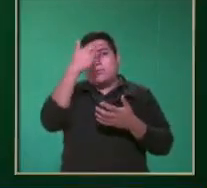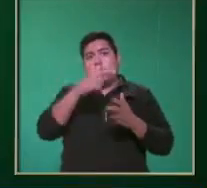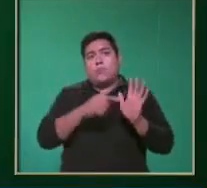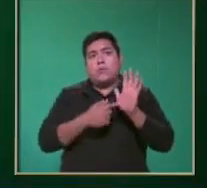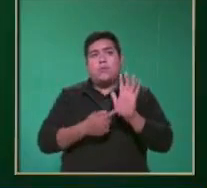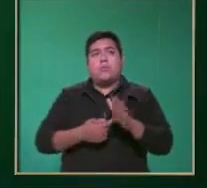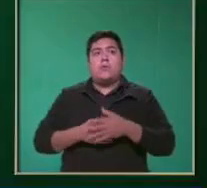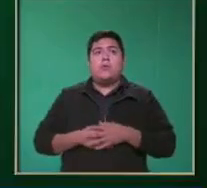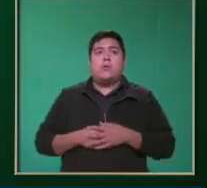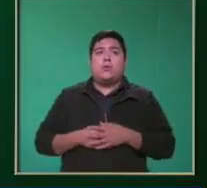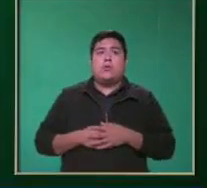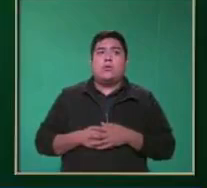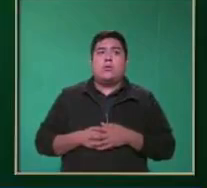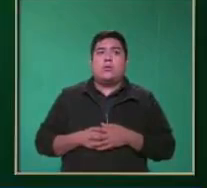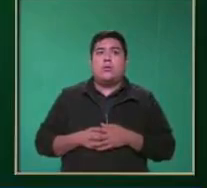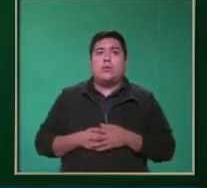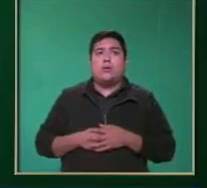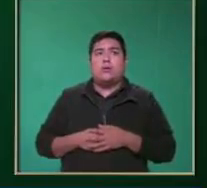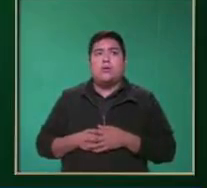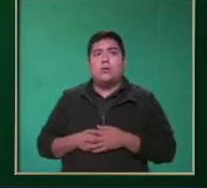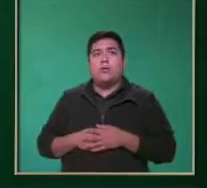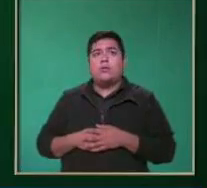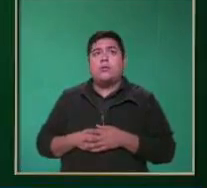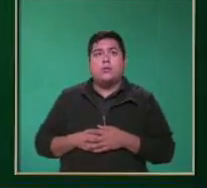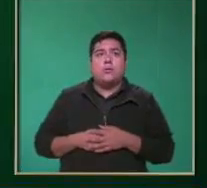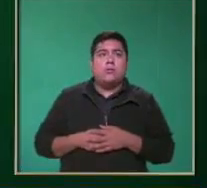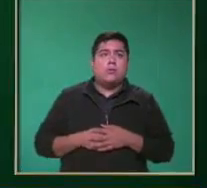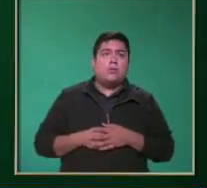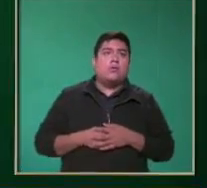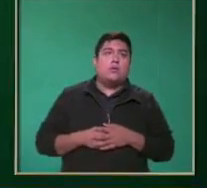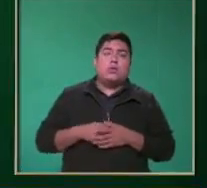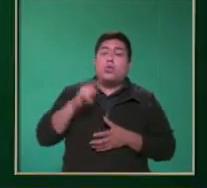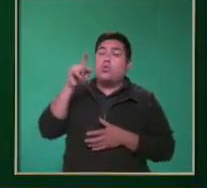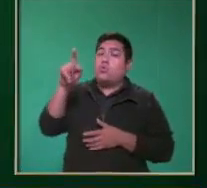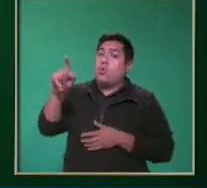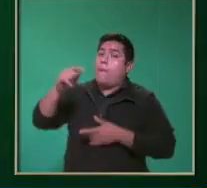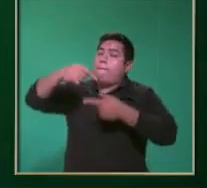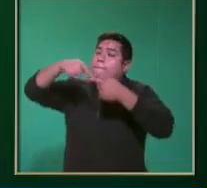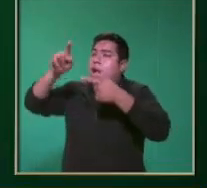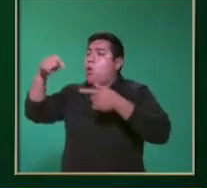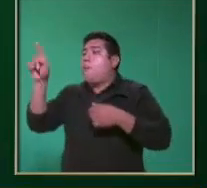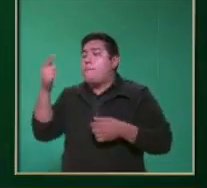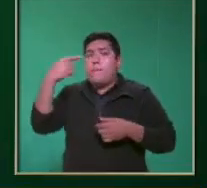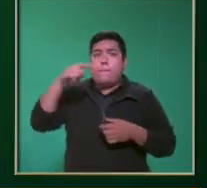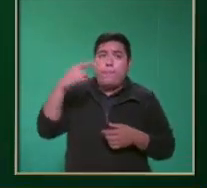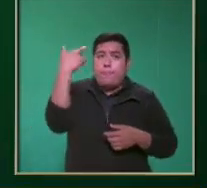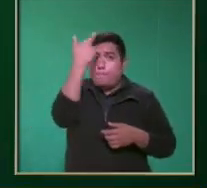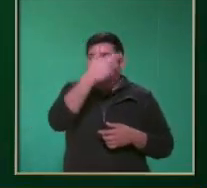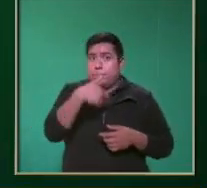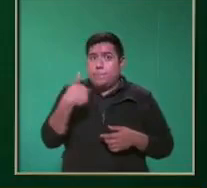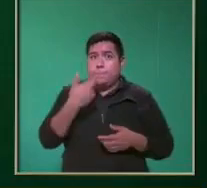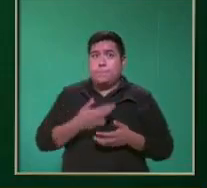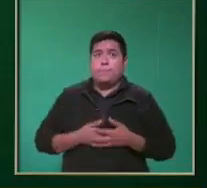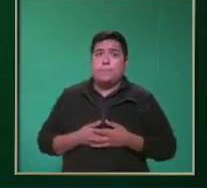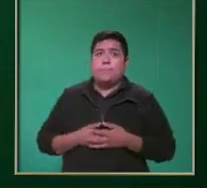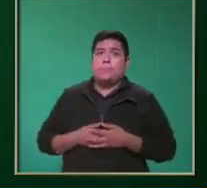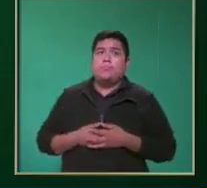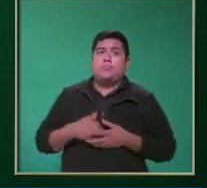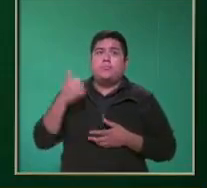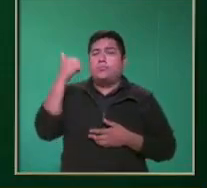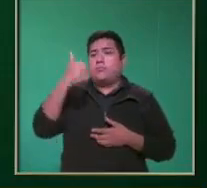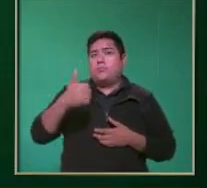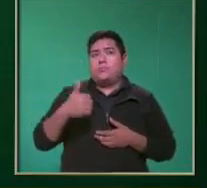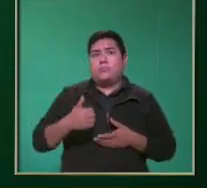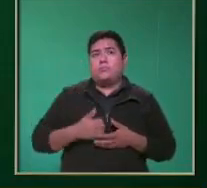regularmente para que la revises y vayas poniendo por ahí una palomita, un diplosoma, en cada una de